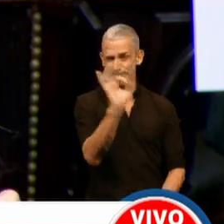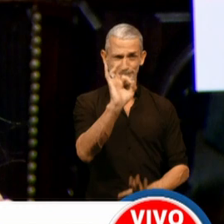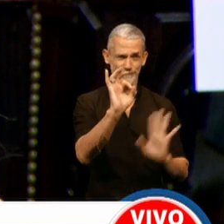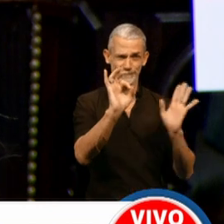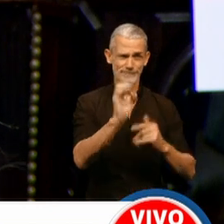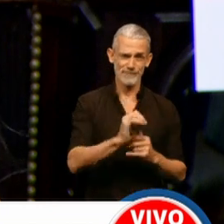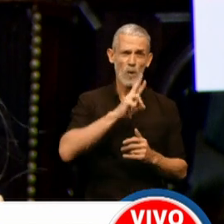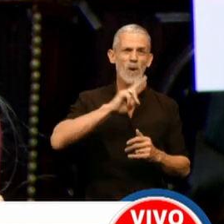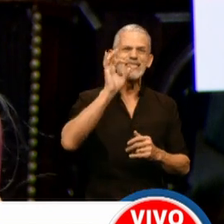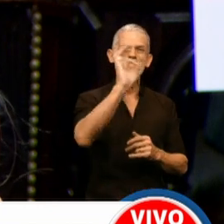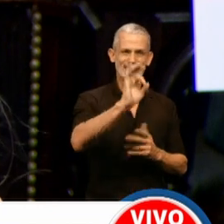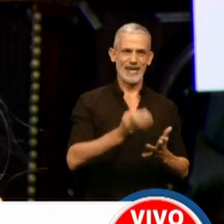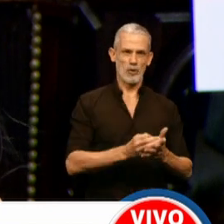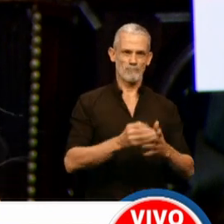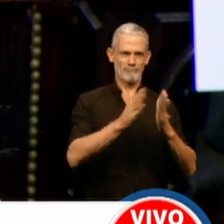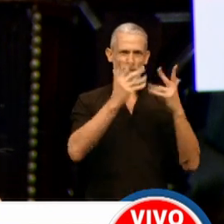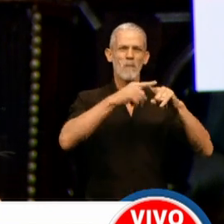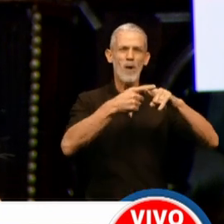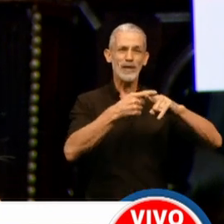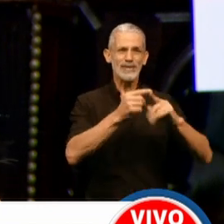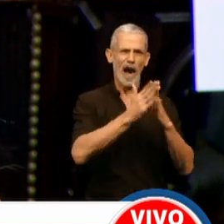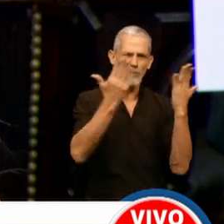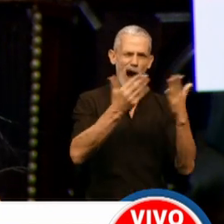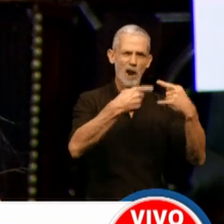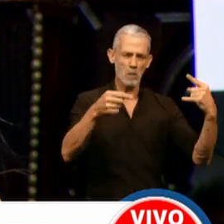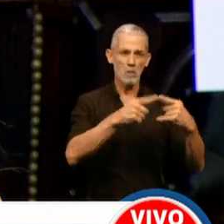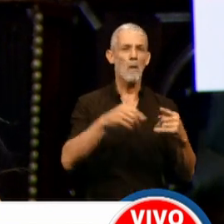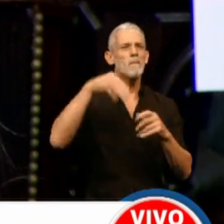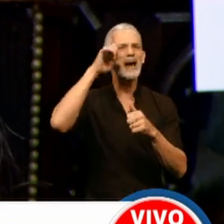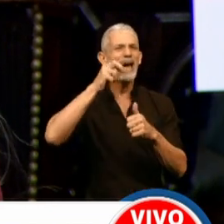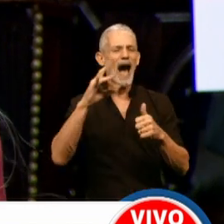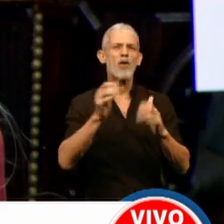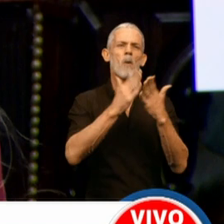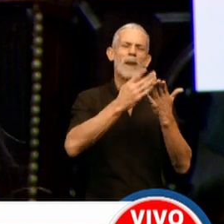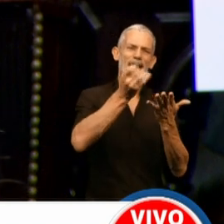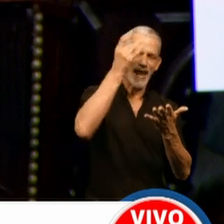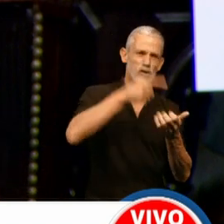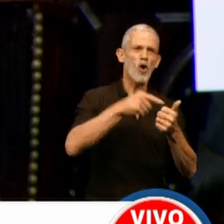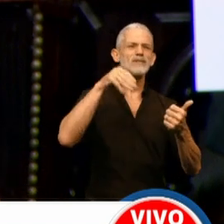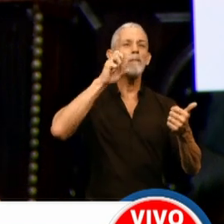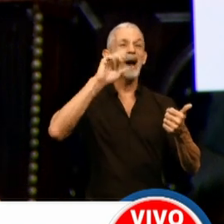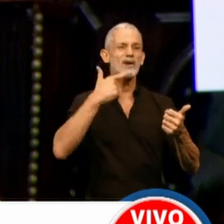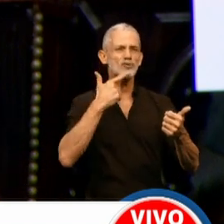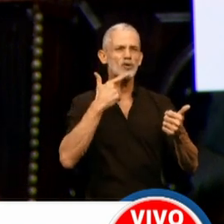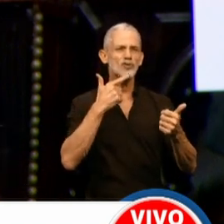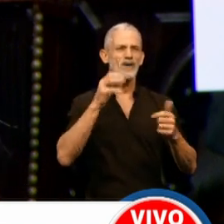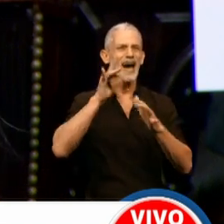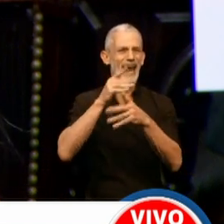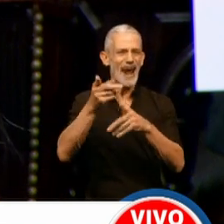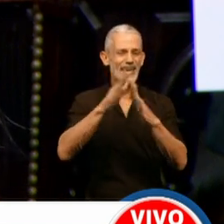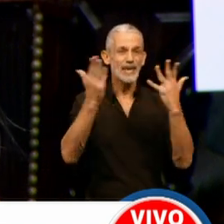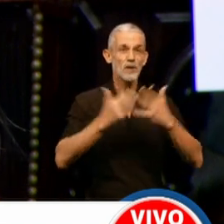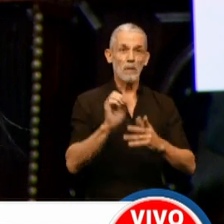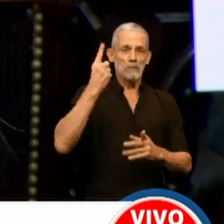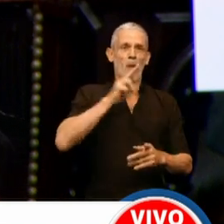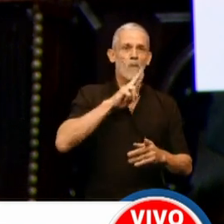de las secciones políticas de los diarios fuimos concilio ha marcado en página/12 con nancy pasos en clarín las primeras mujeres las